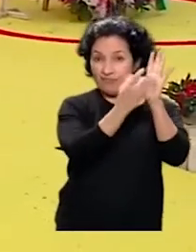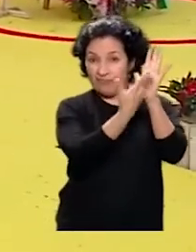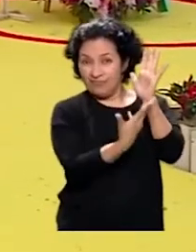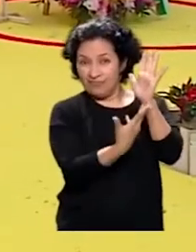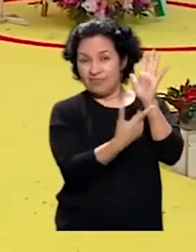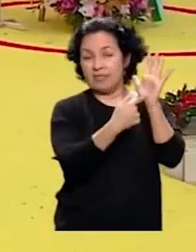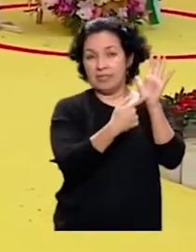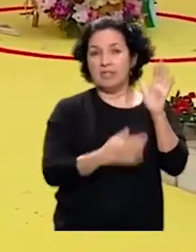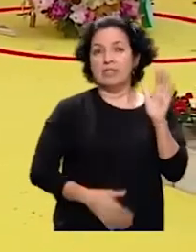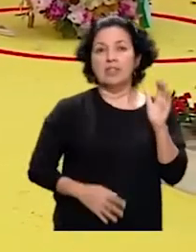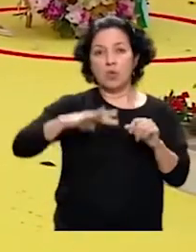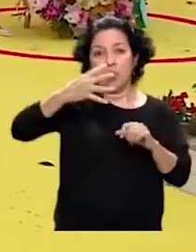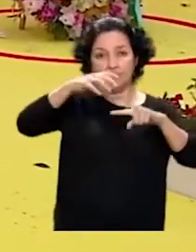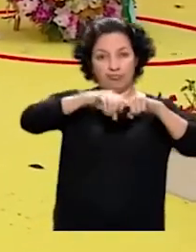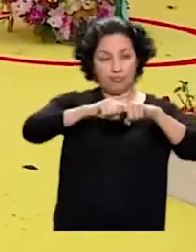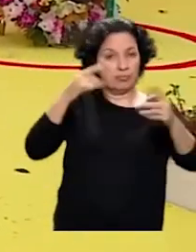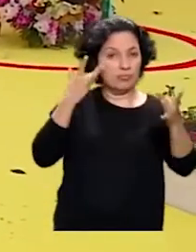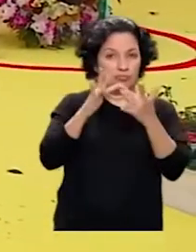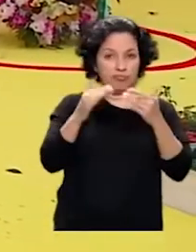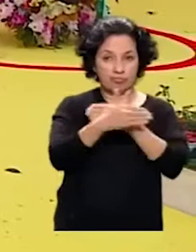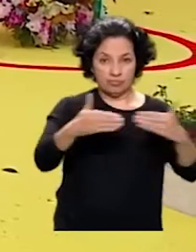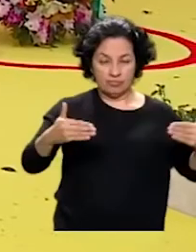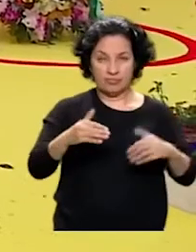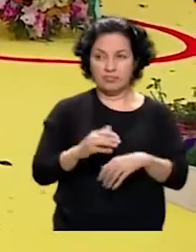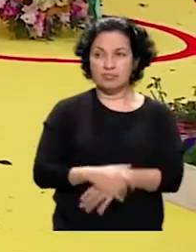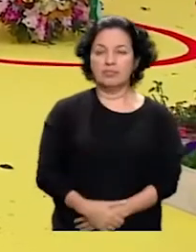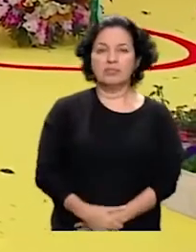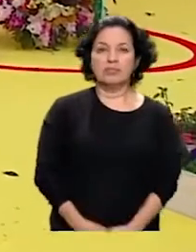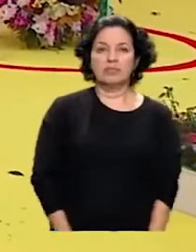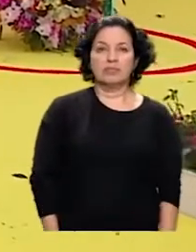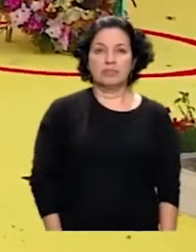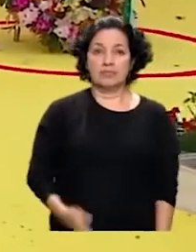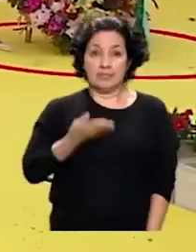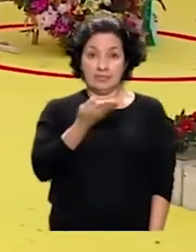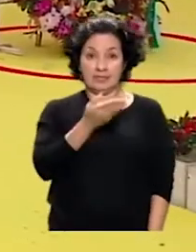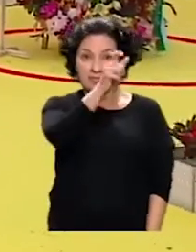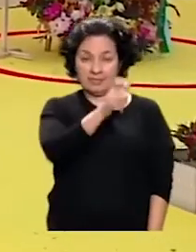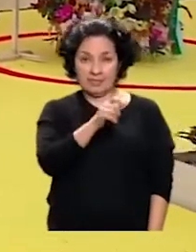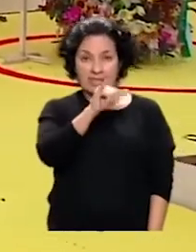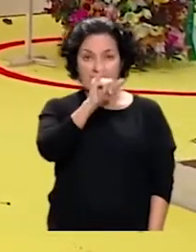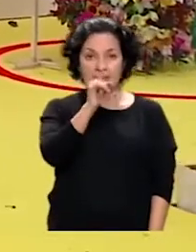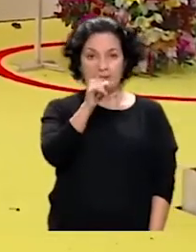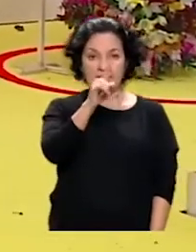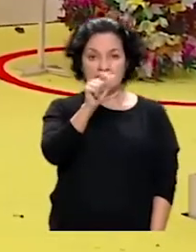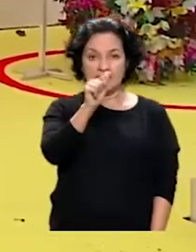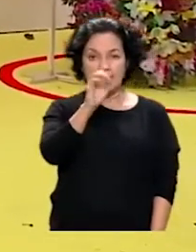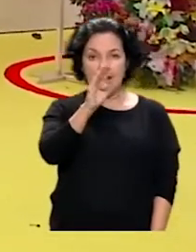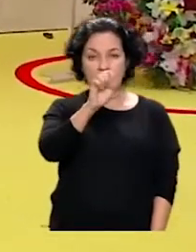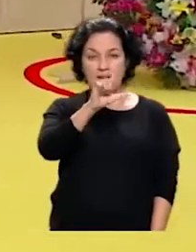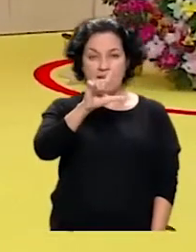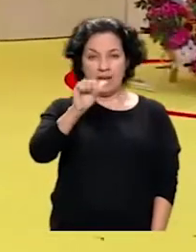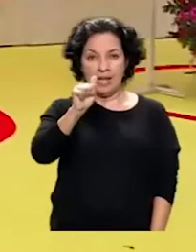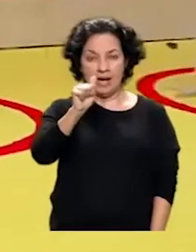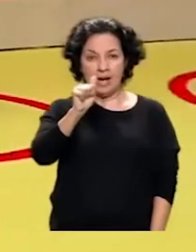Cuarto puesto, silleta infantil para Isabela Grajales, Grajales, número de